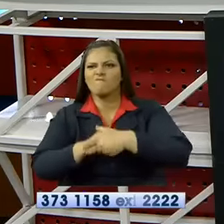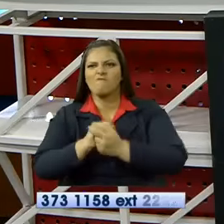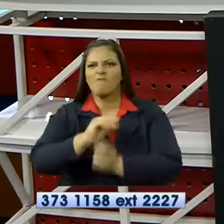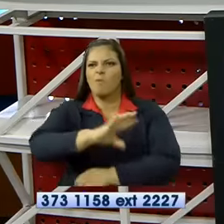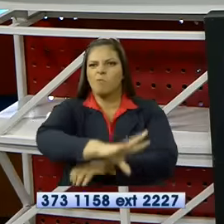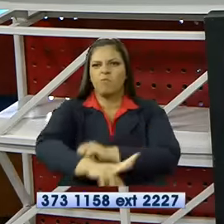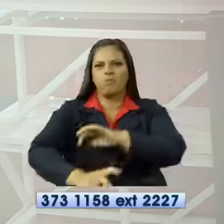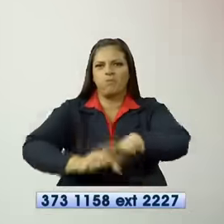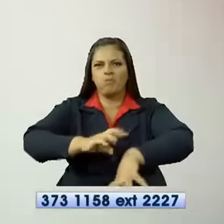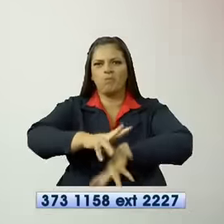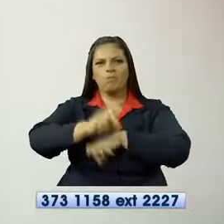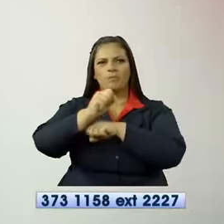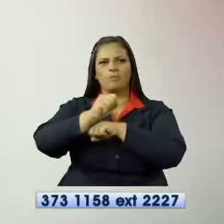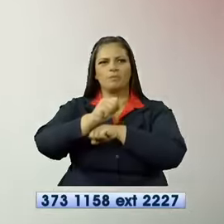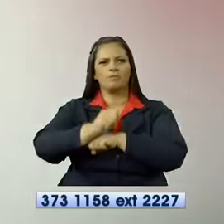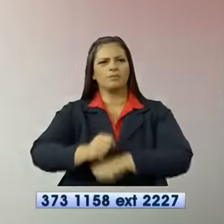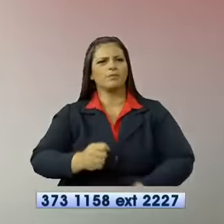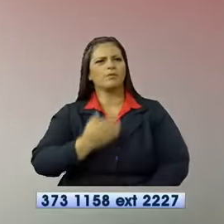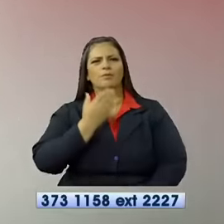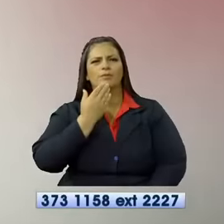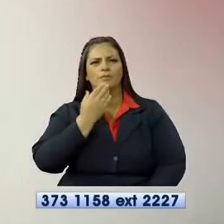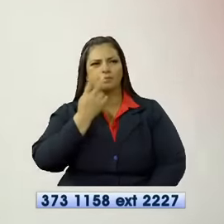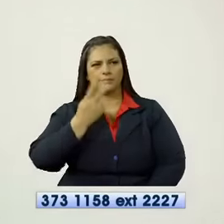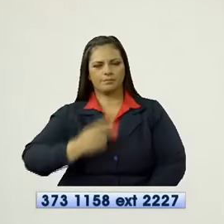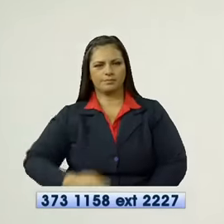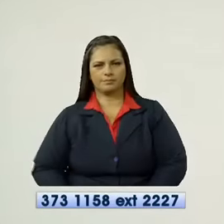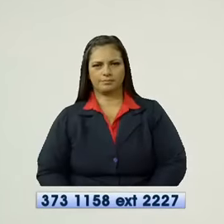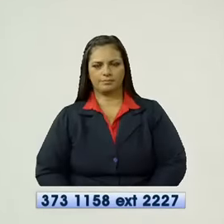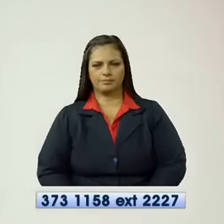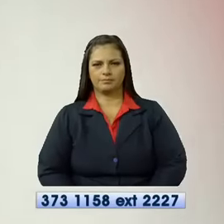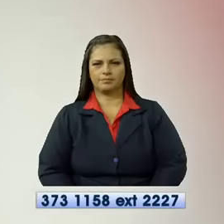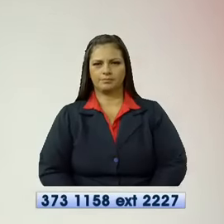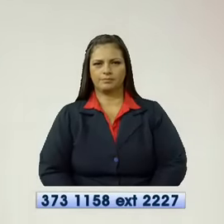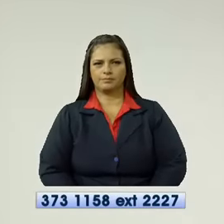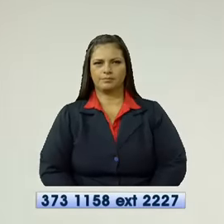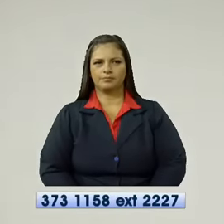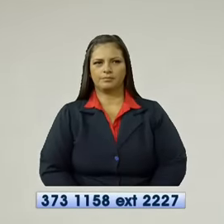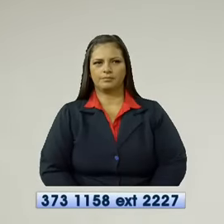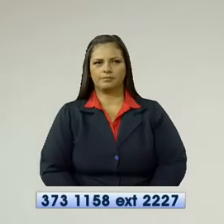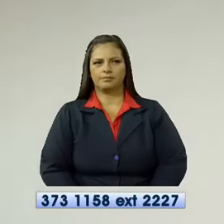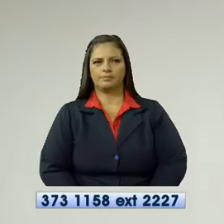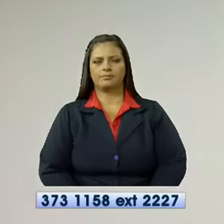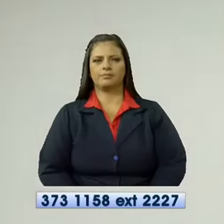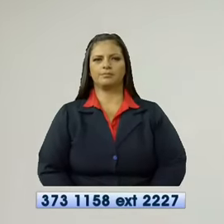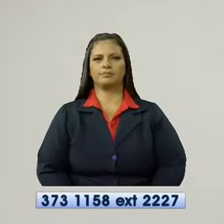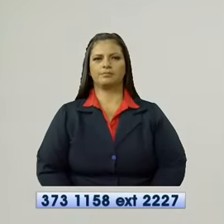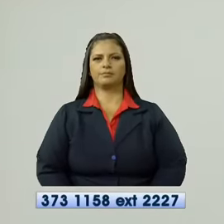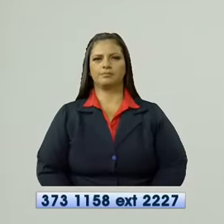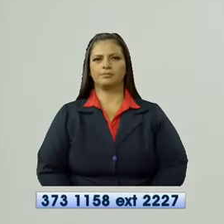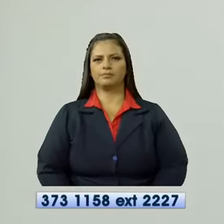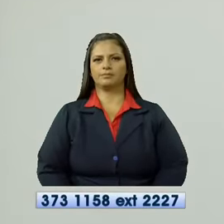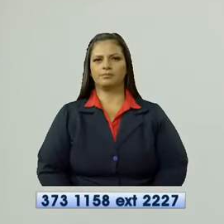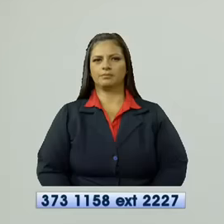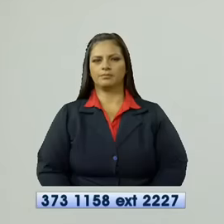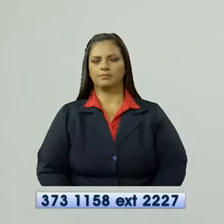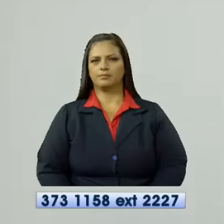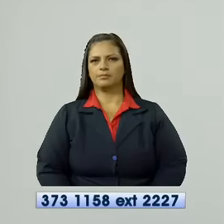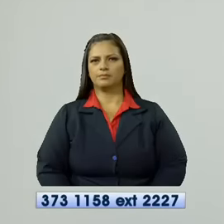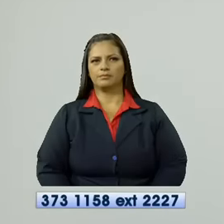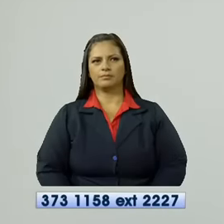pues... Límites prácticamente. Uh-huh. Mira tú, vas a ver, estás poniendo primero la foto de interior,